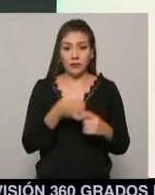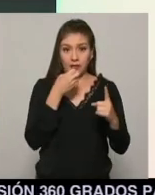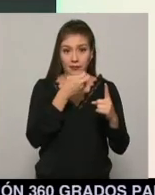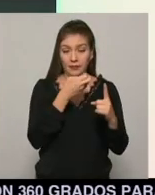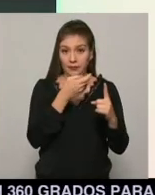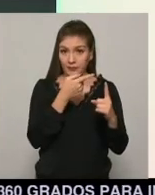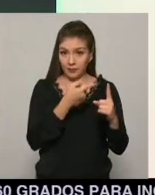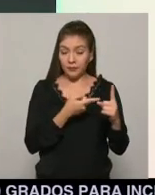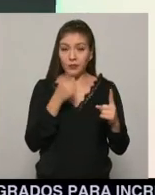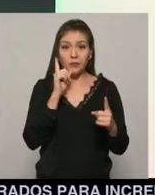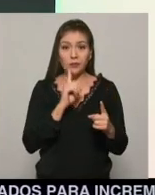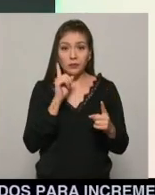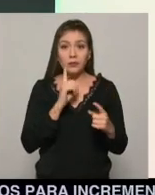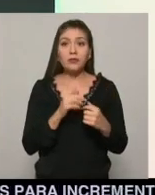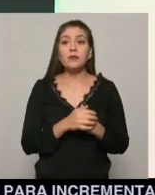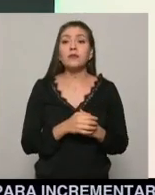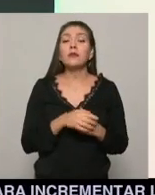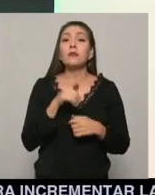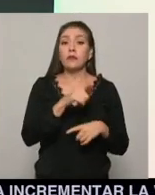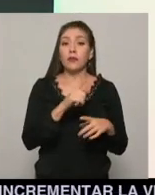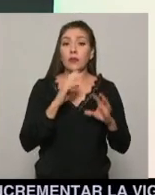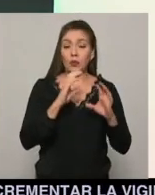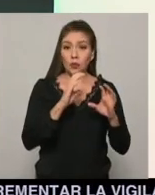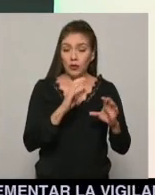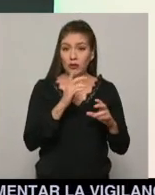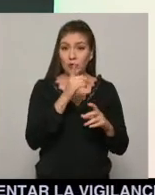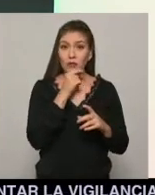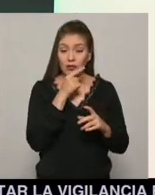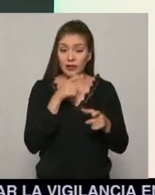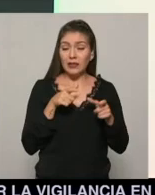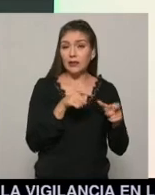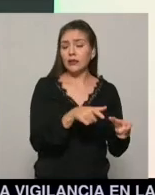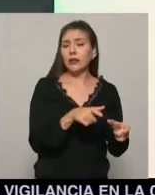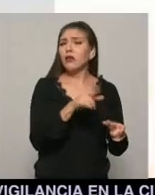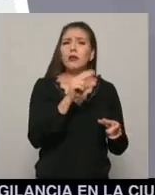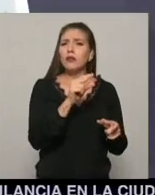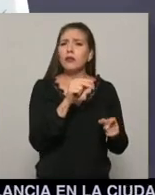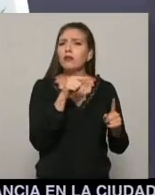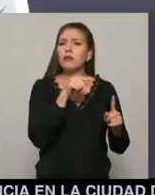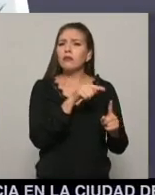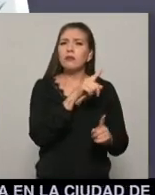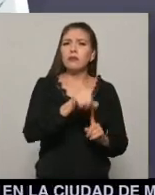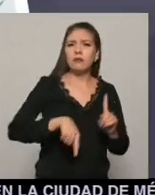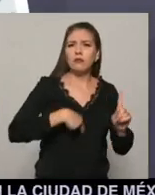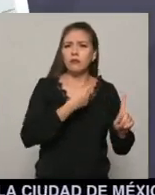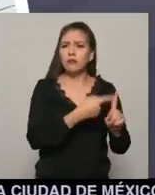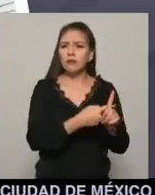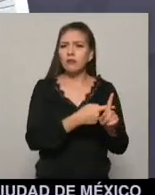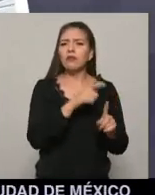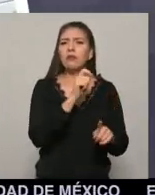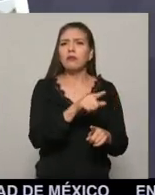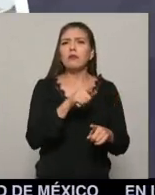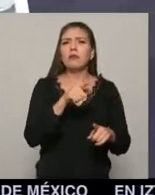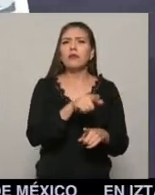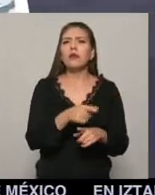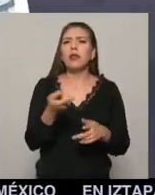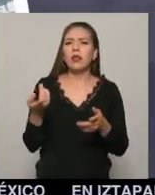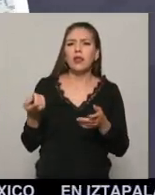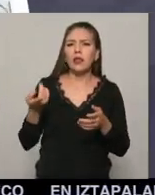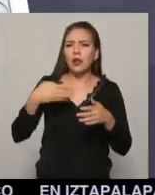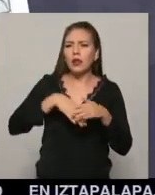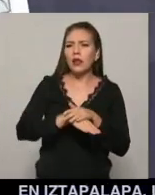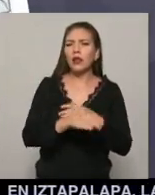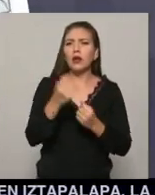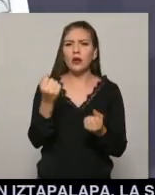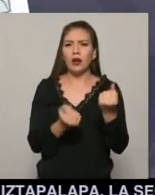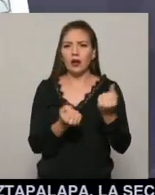de ser protegida por los policías preventivos, fue abusada sexualmente a bordo de una patrulla. Esto